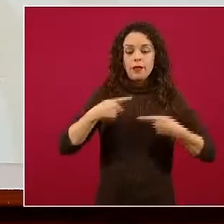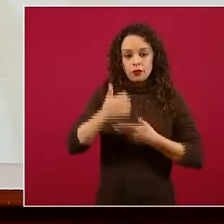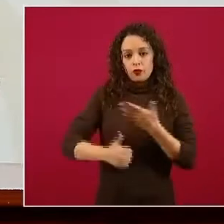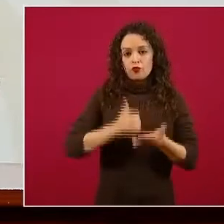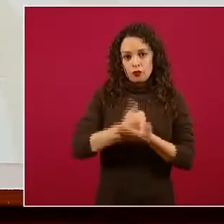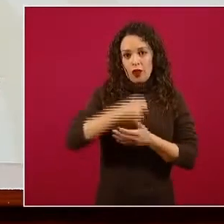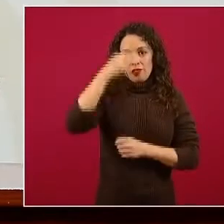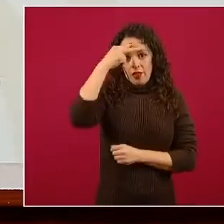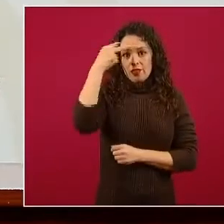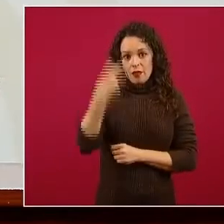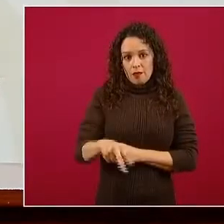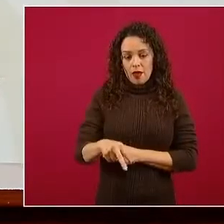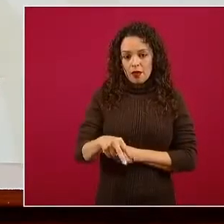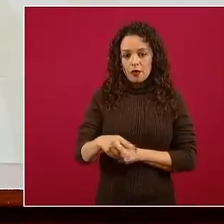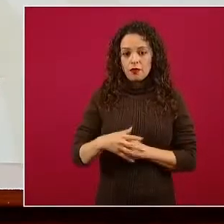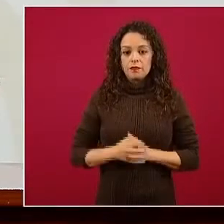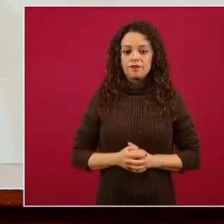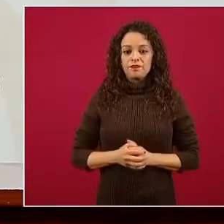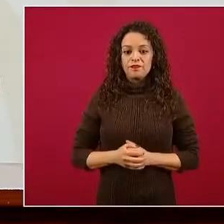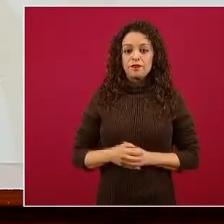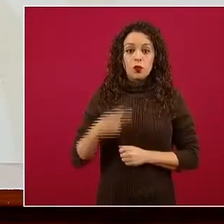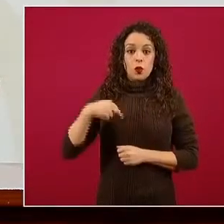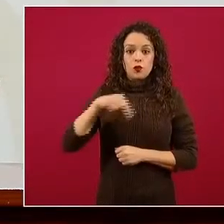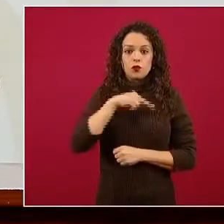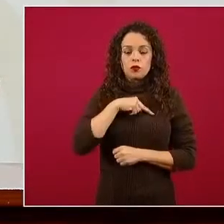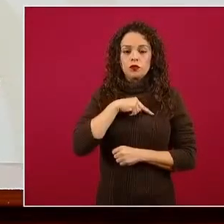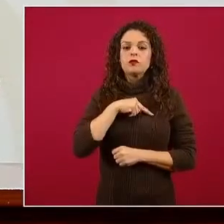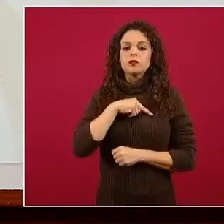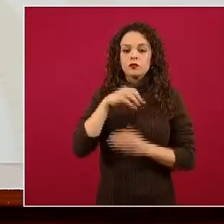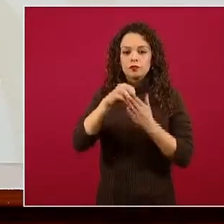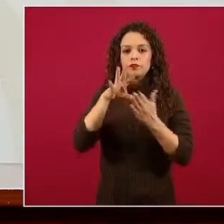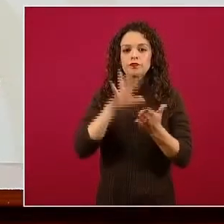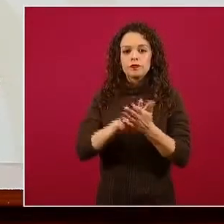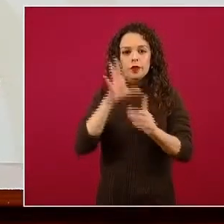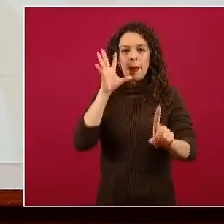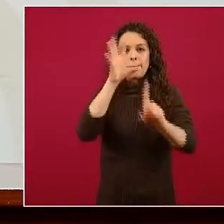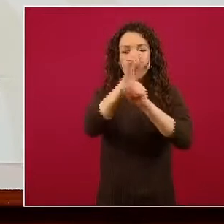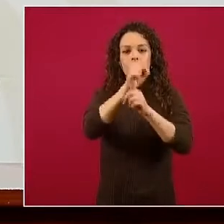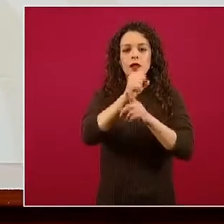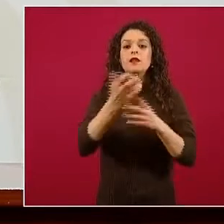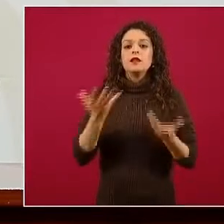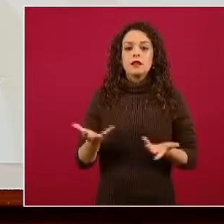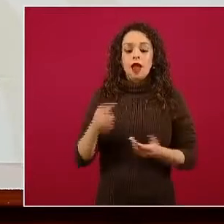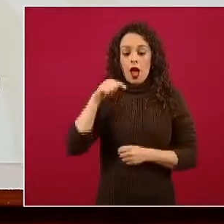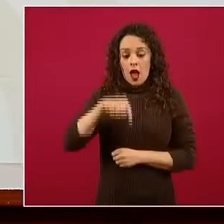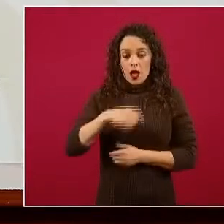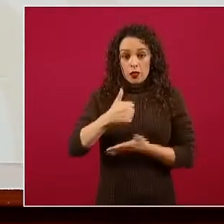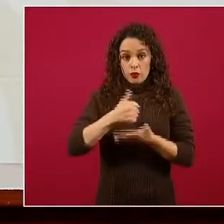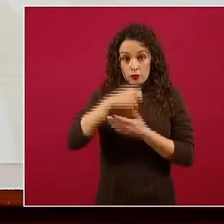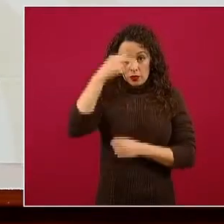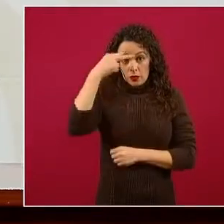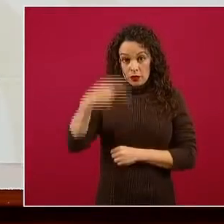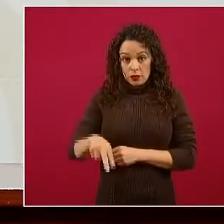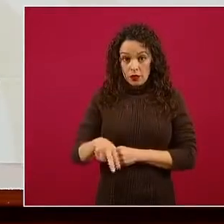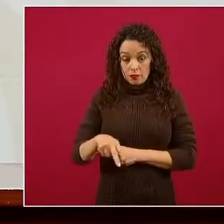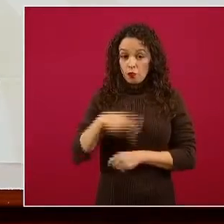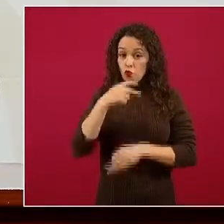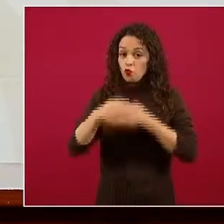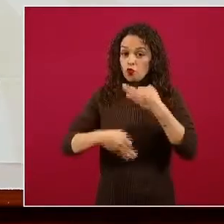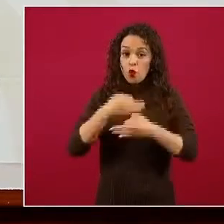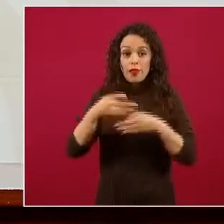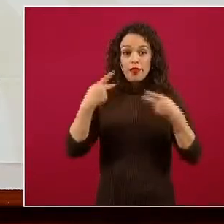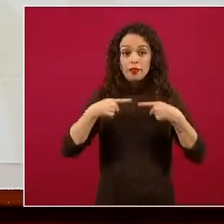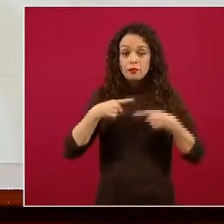México. La meta que hemos planteado es que ninguna persona en nuestra ciudad se quede sin atención por